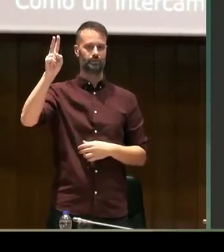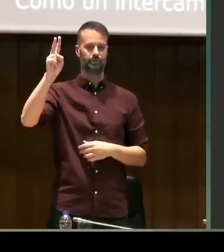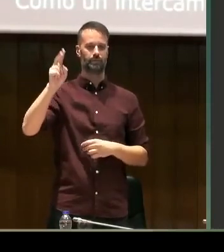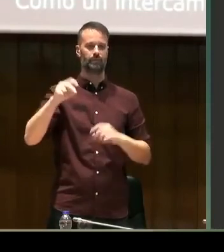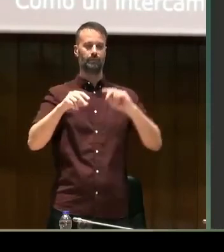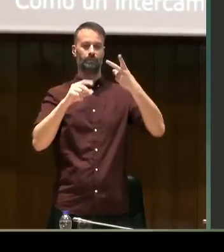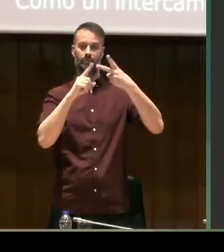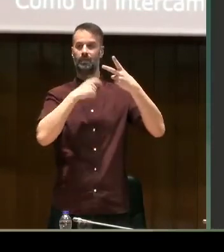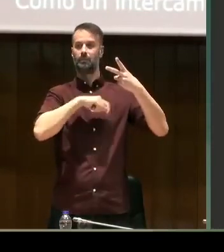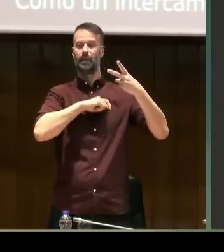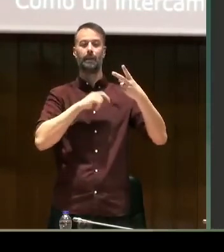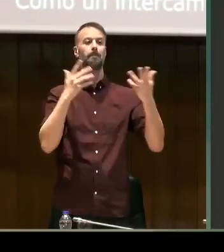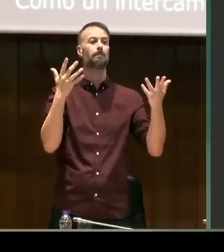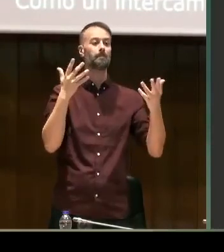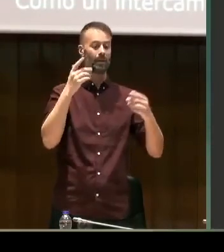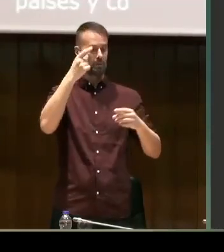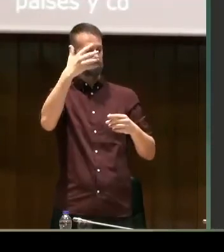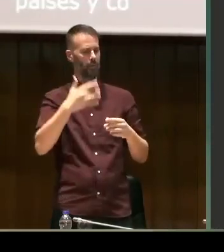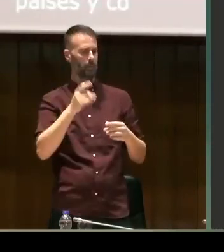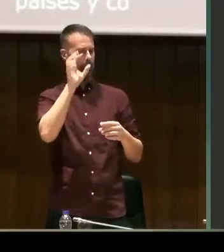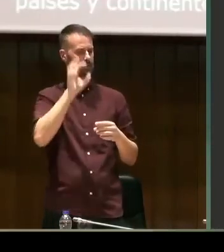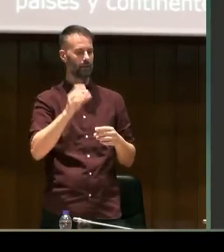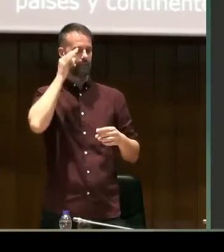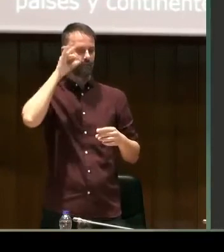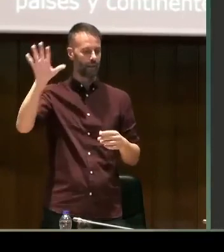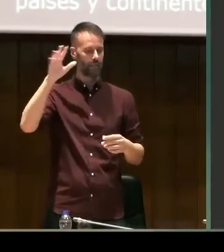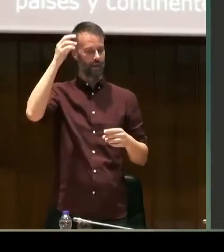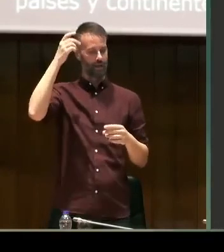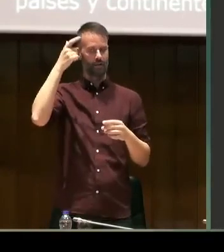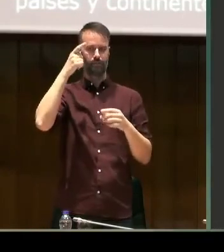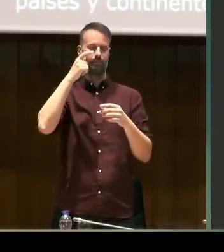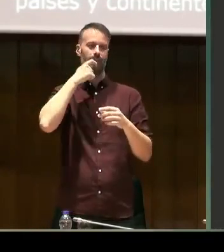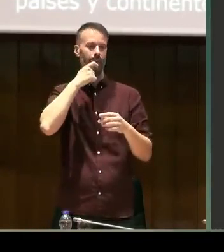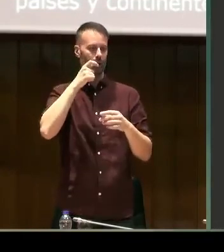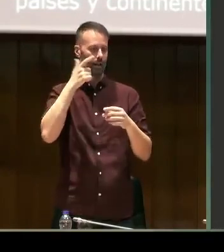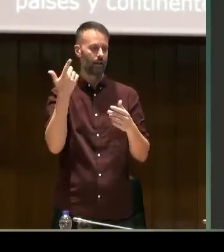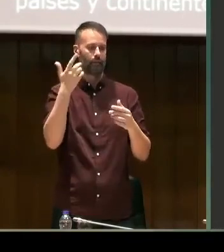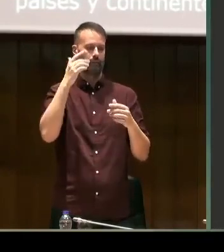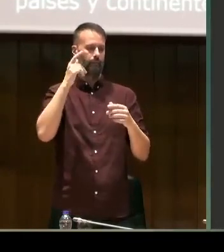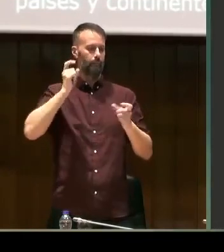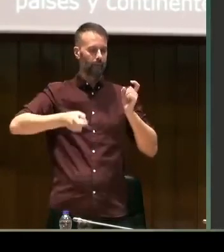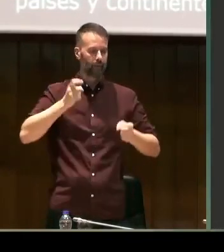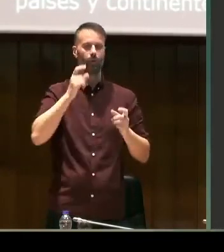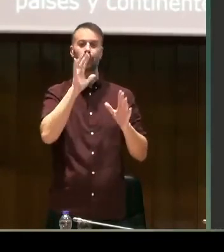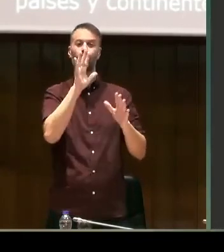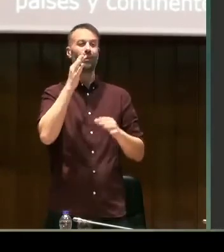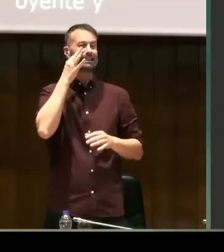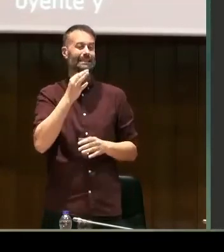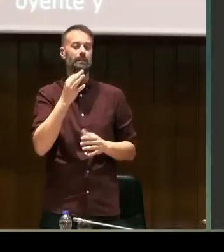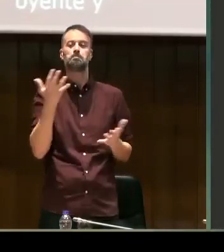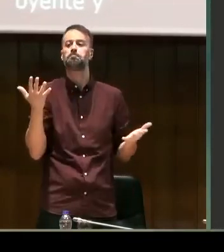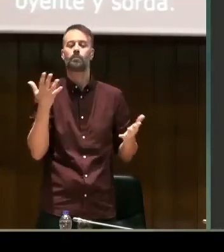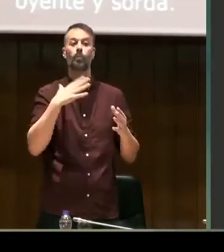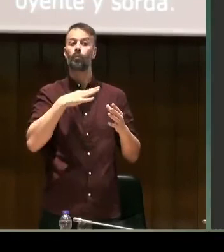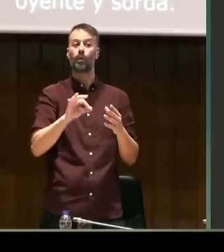Y en Estados Unidos es donde vemos una mayor aportación a nivel cultural. También en otros países como Francia, Inglaterra